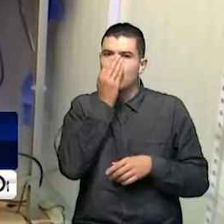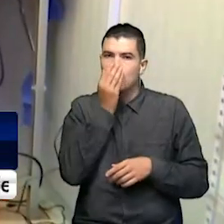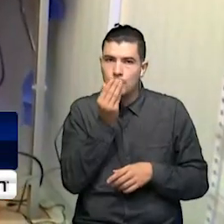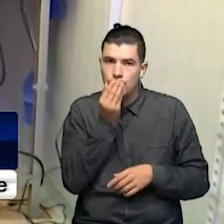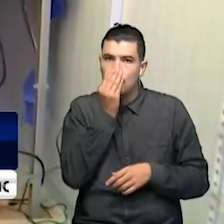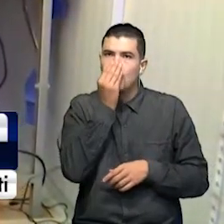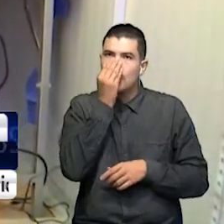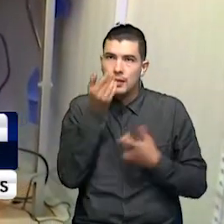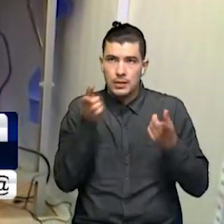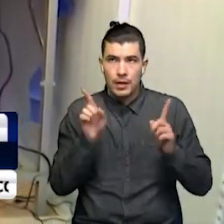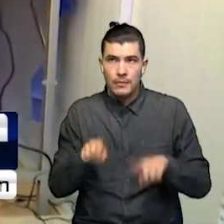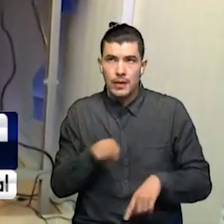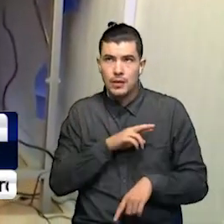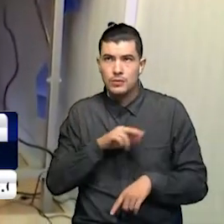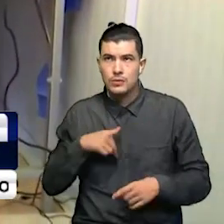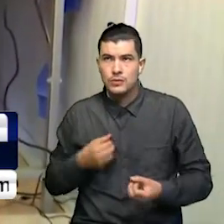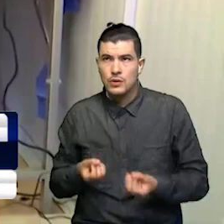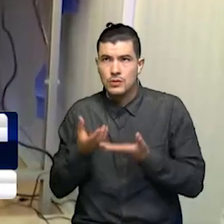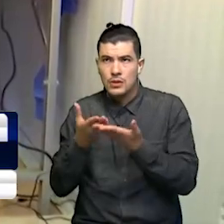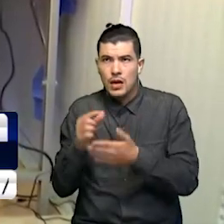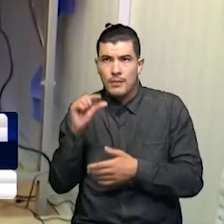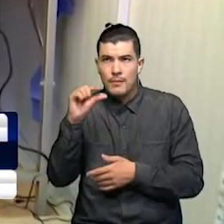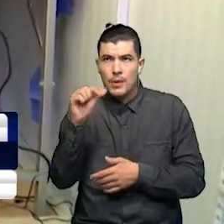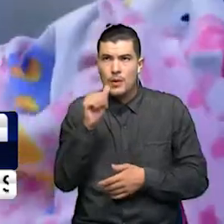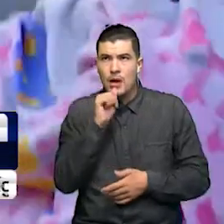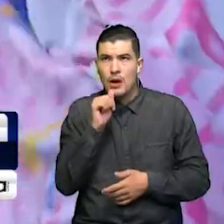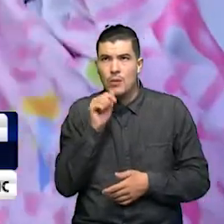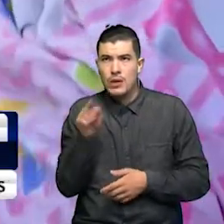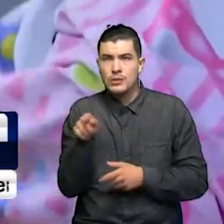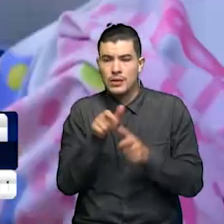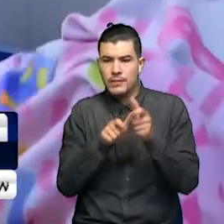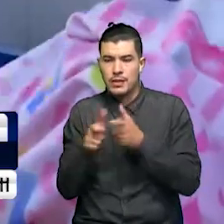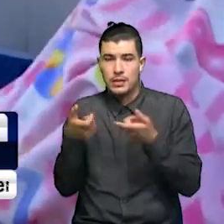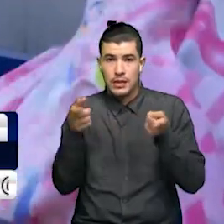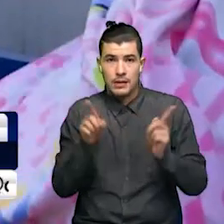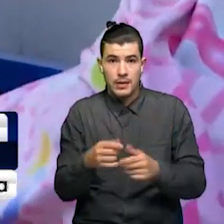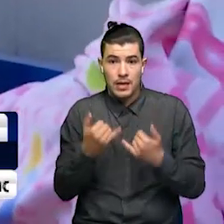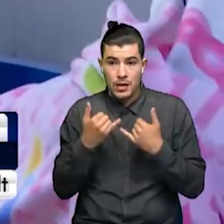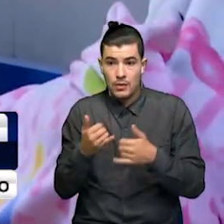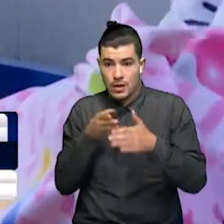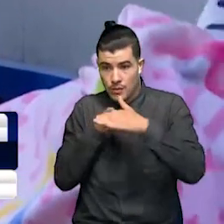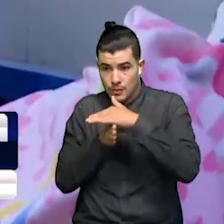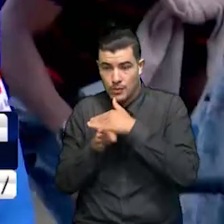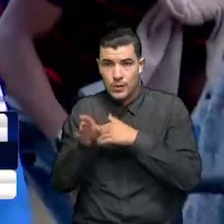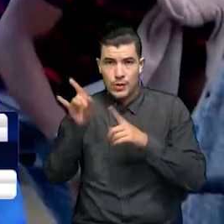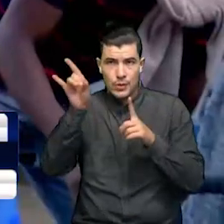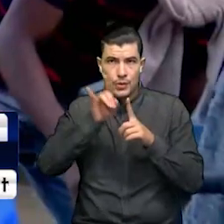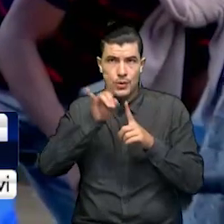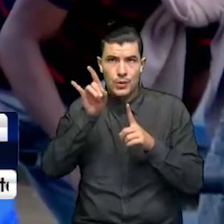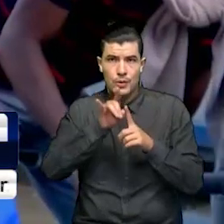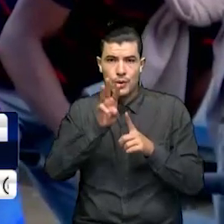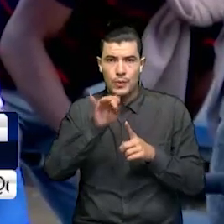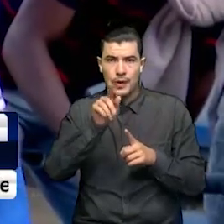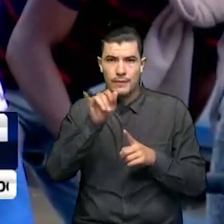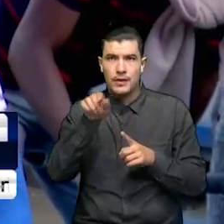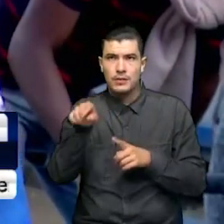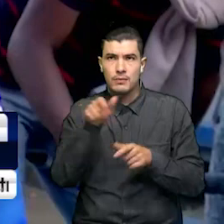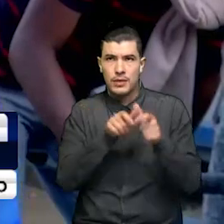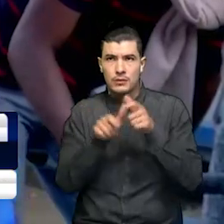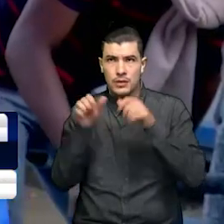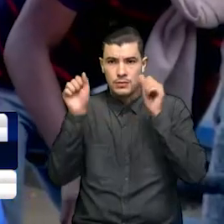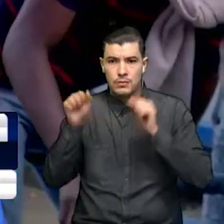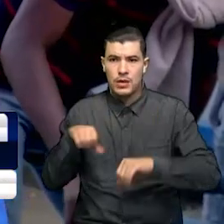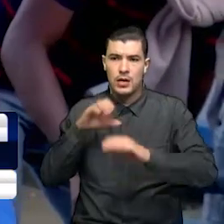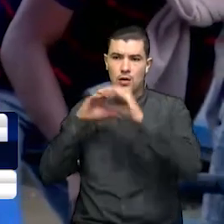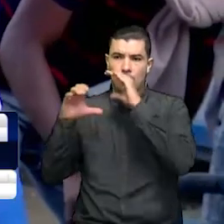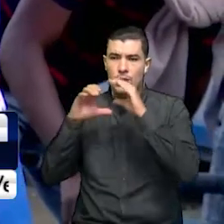también entregamos un poco de hidratación a las personas. Tenemos también acceso al Wi-Fi para que ellos puedan comunicarse con sus familias